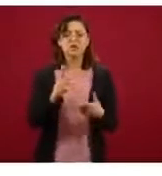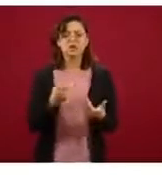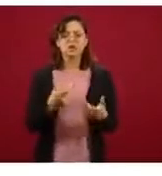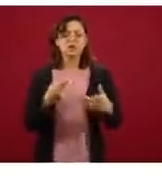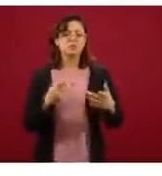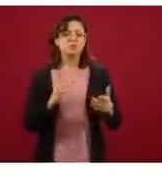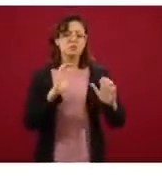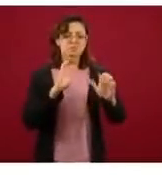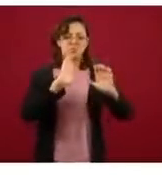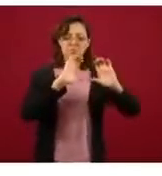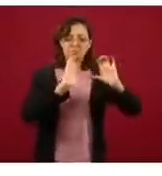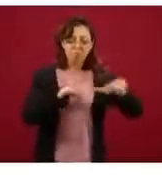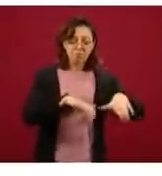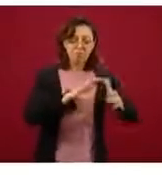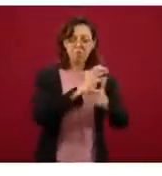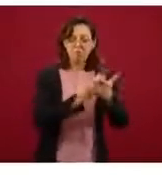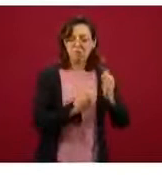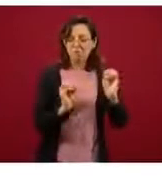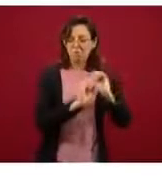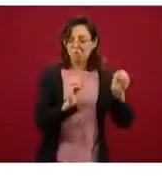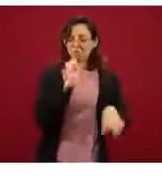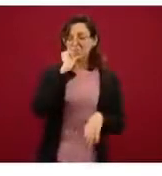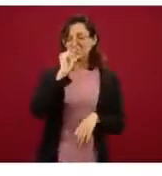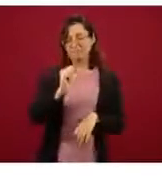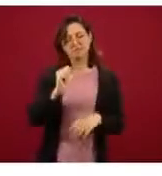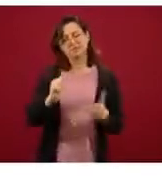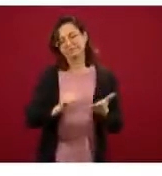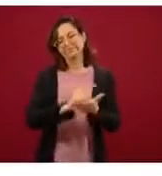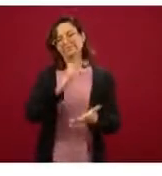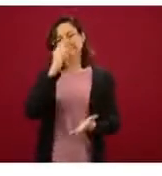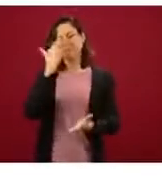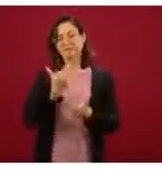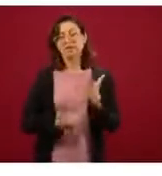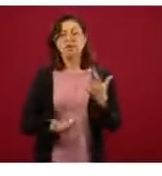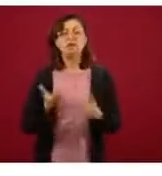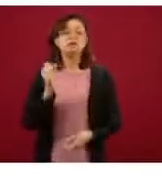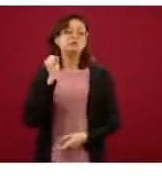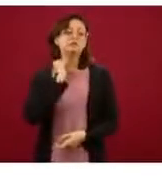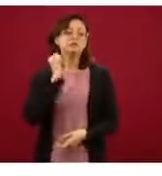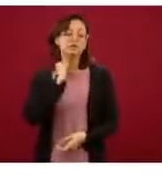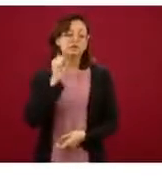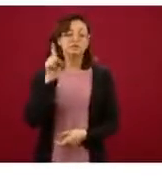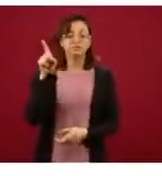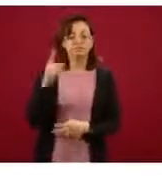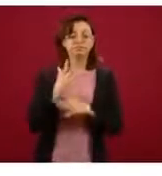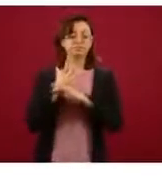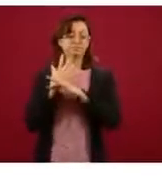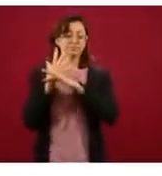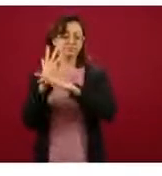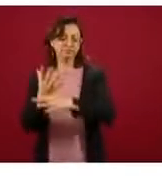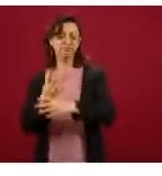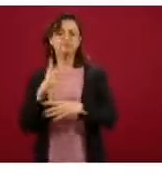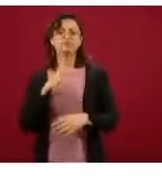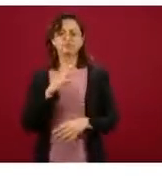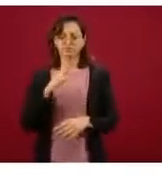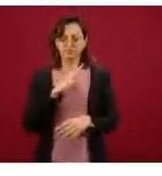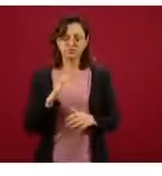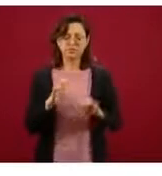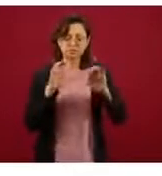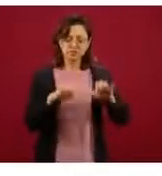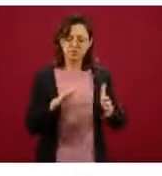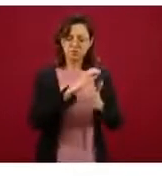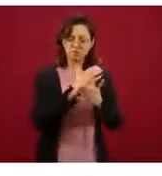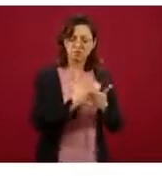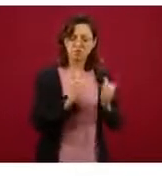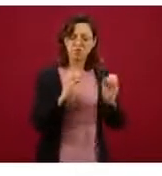supuesto, tal como se ha planteado en el Senado de la República, existe una práctica buena de outsourcing que hay que proteger